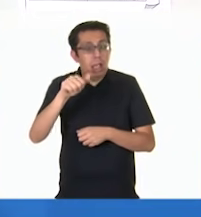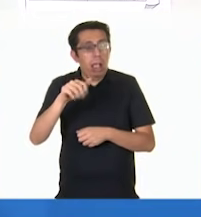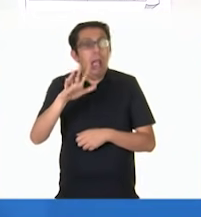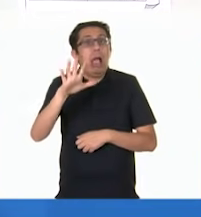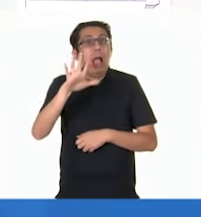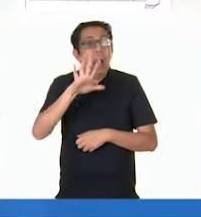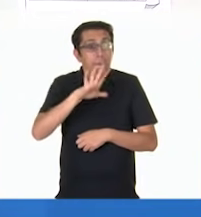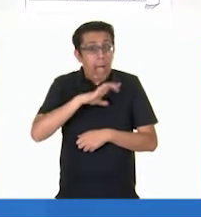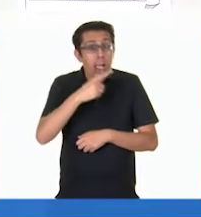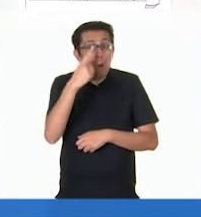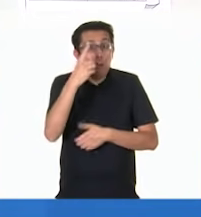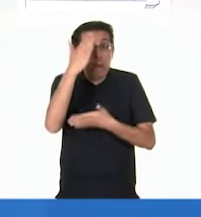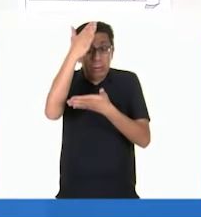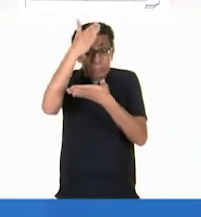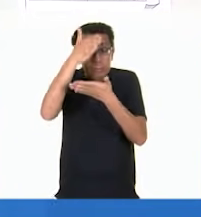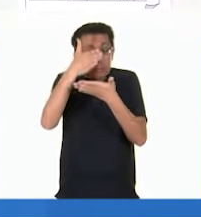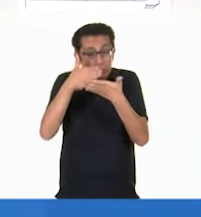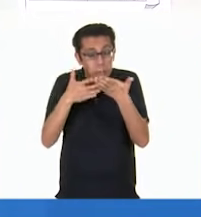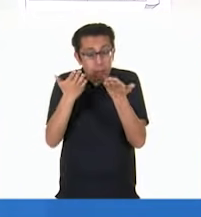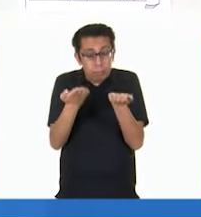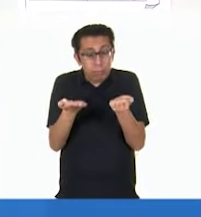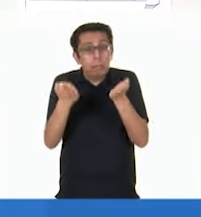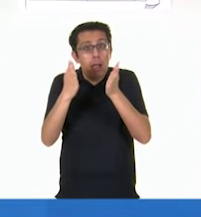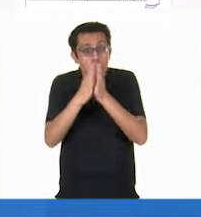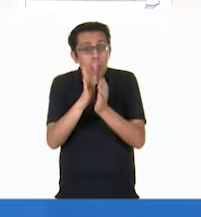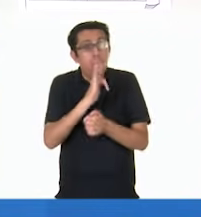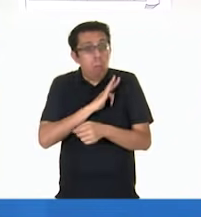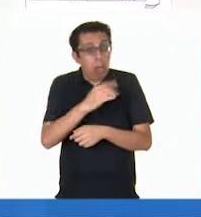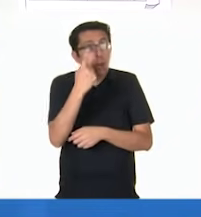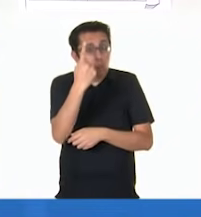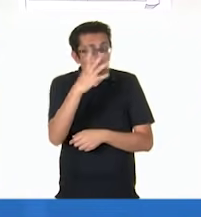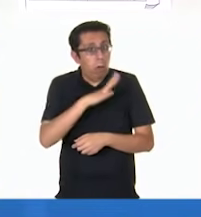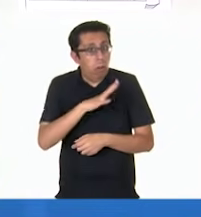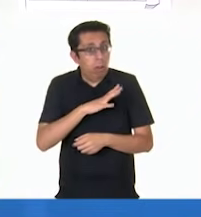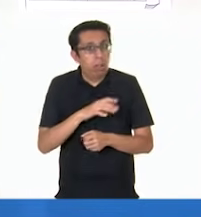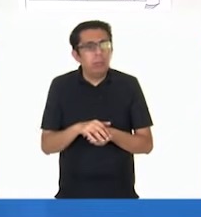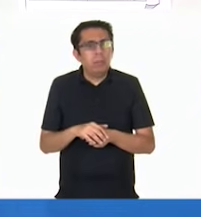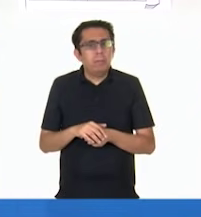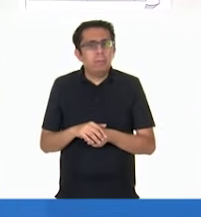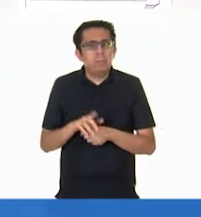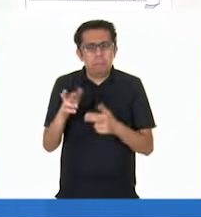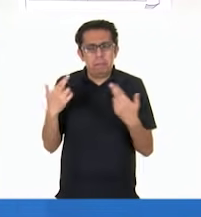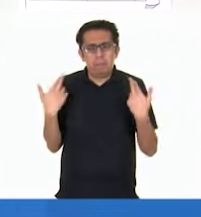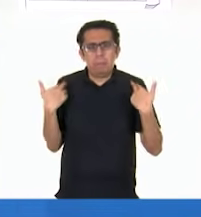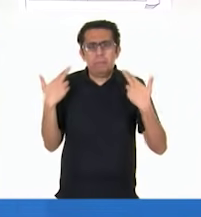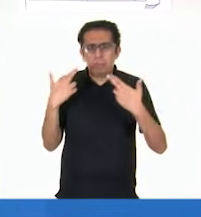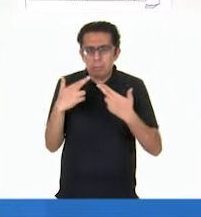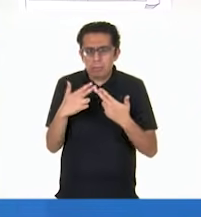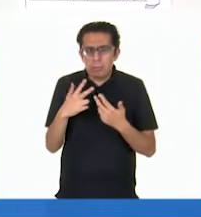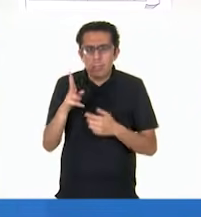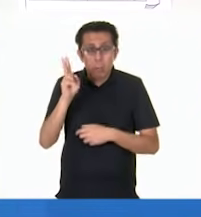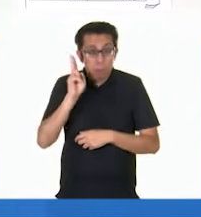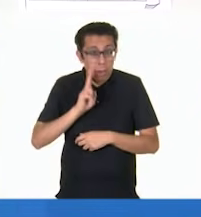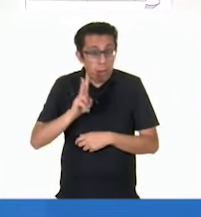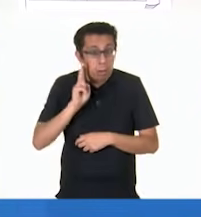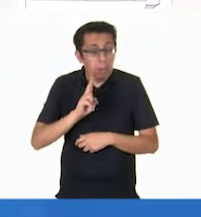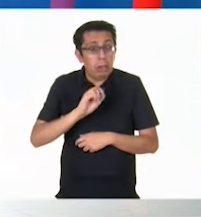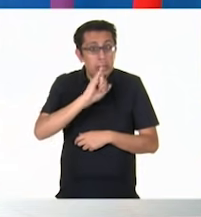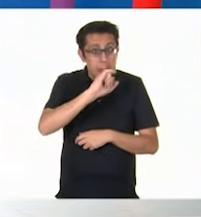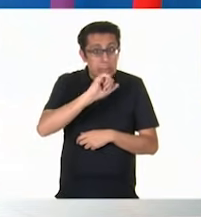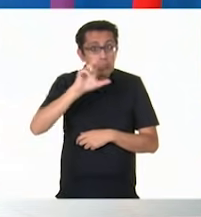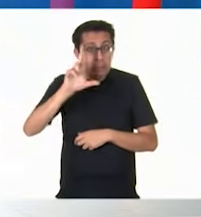por lo menos un eje de simetría. ¿A mí? Jenny, ¿te parece que lo corroboremos en el pizarrón?